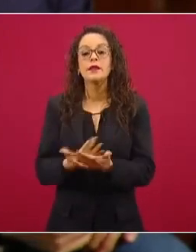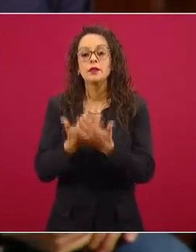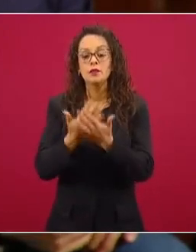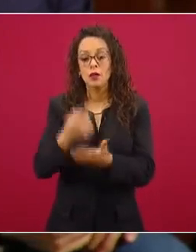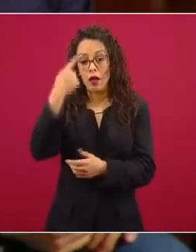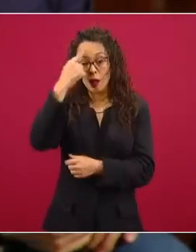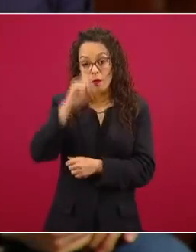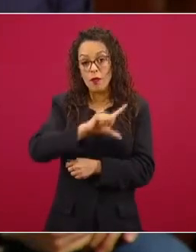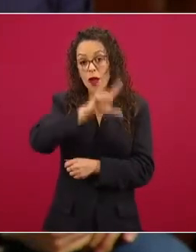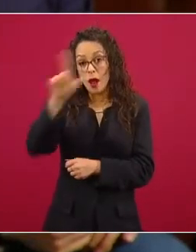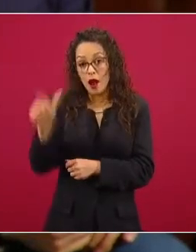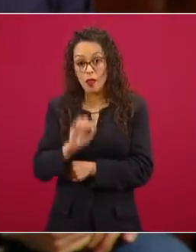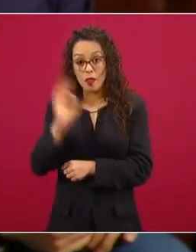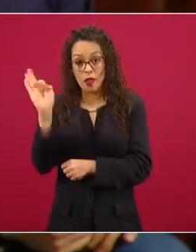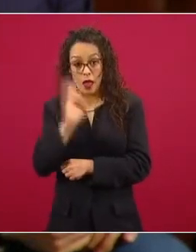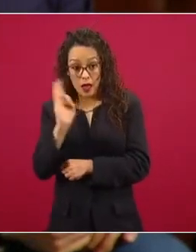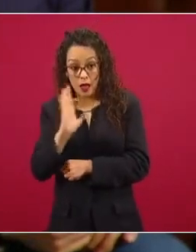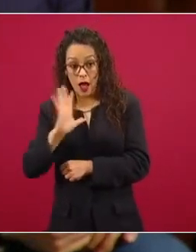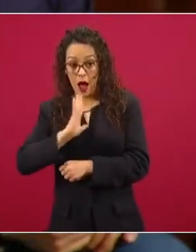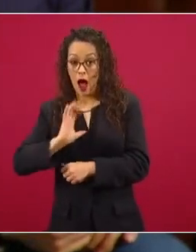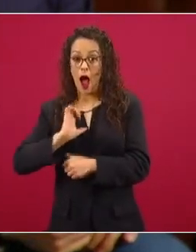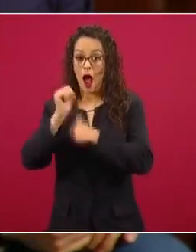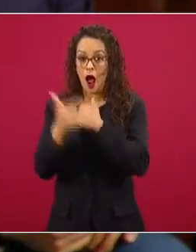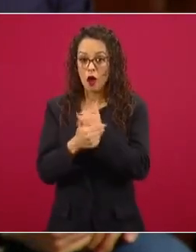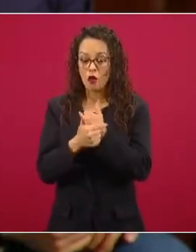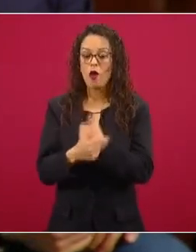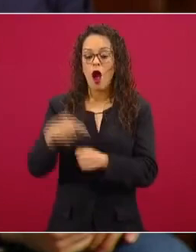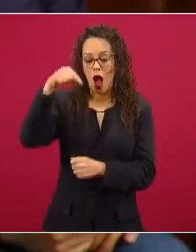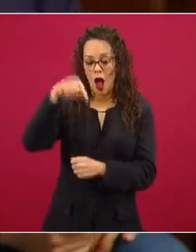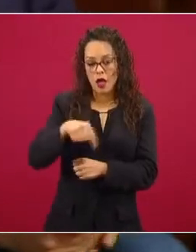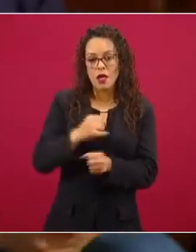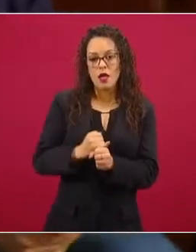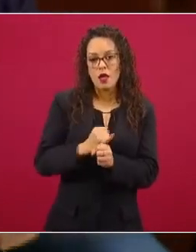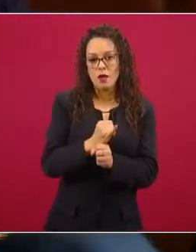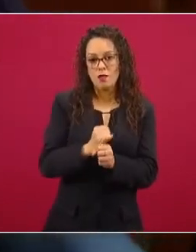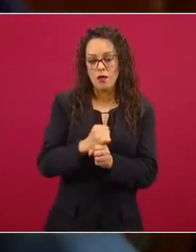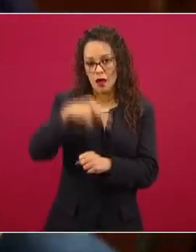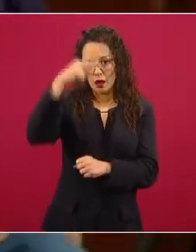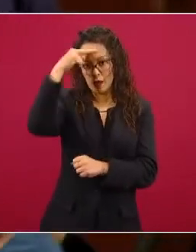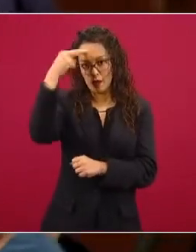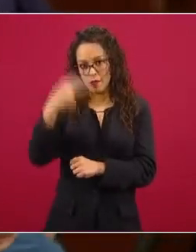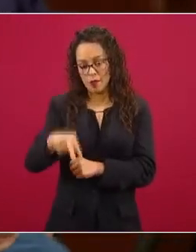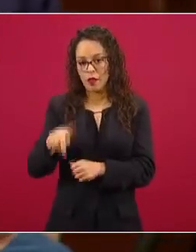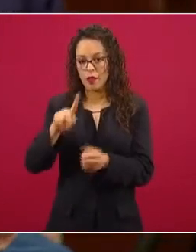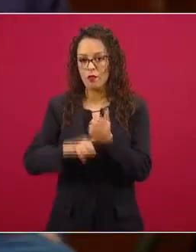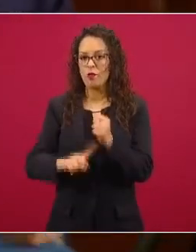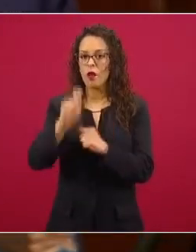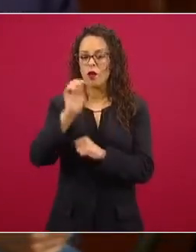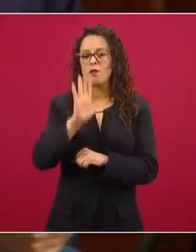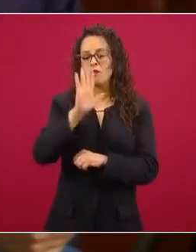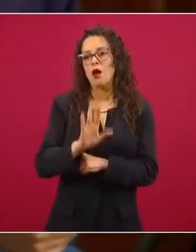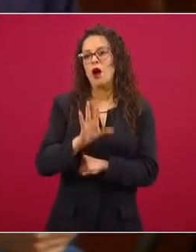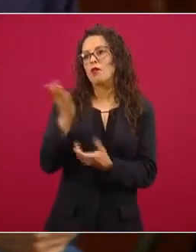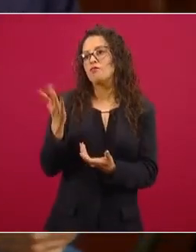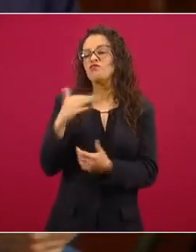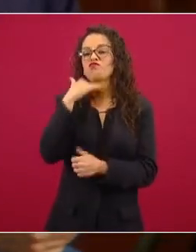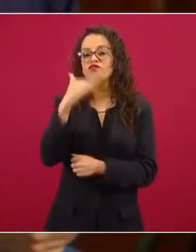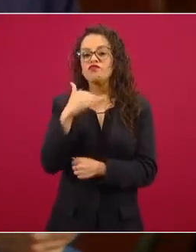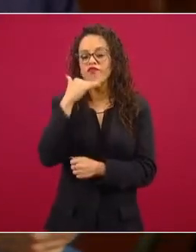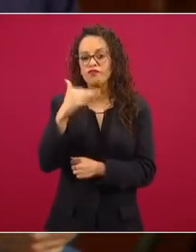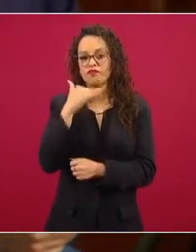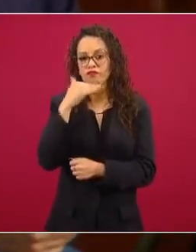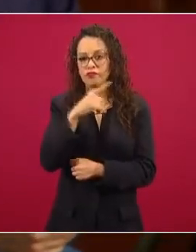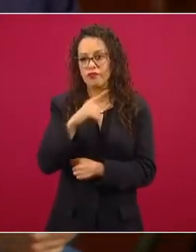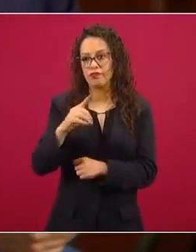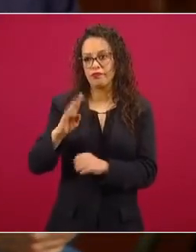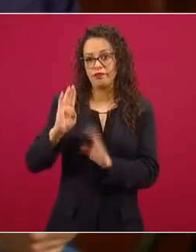investigar aquí si es que existe o no este tipo de conductas delictivas en el ejército, sobre todo pues ahora que usted les ha encargado más tareas